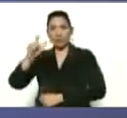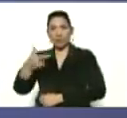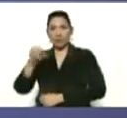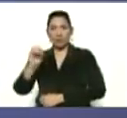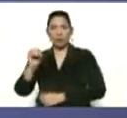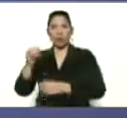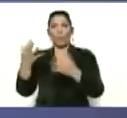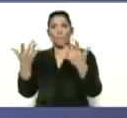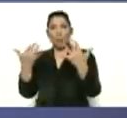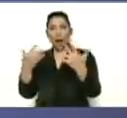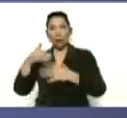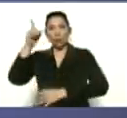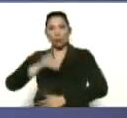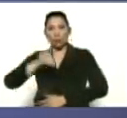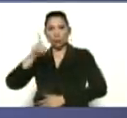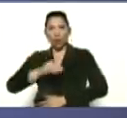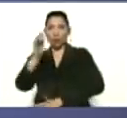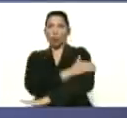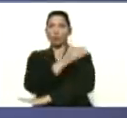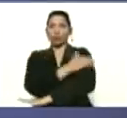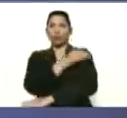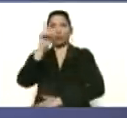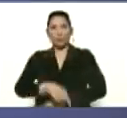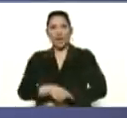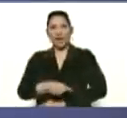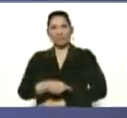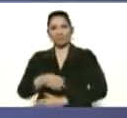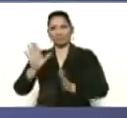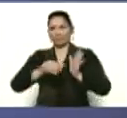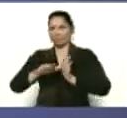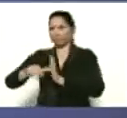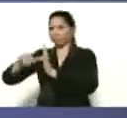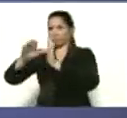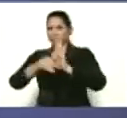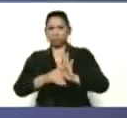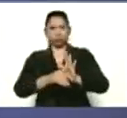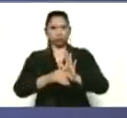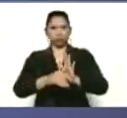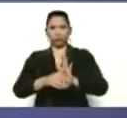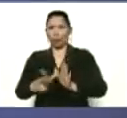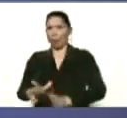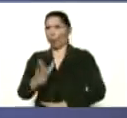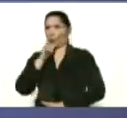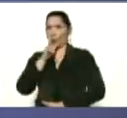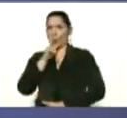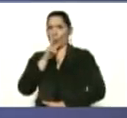de diputados de la ultraderecha que se reparten de manera arbitraria y